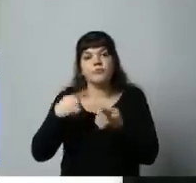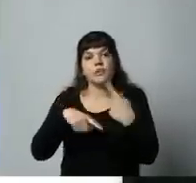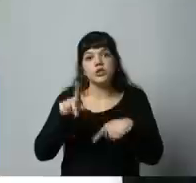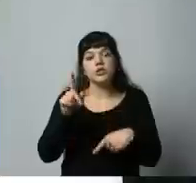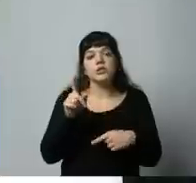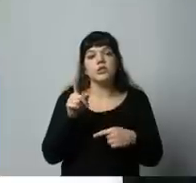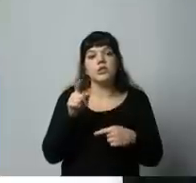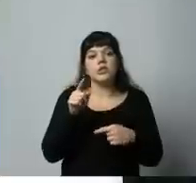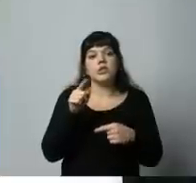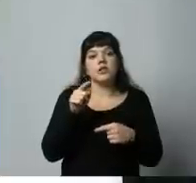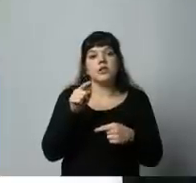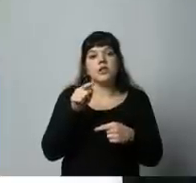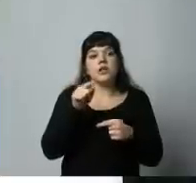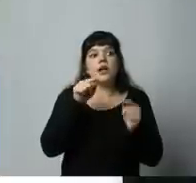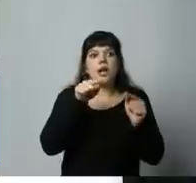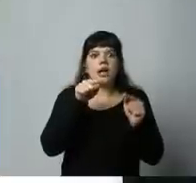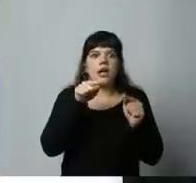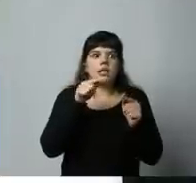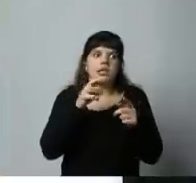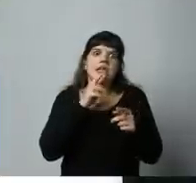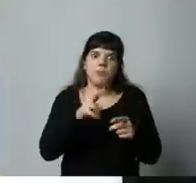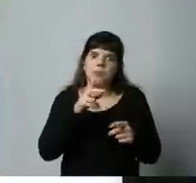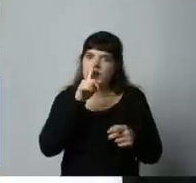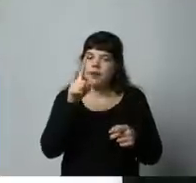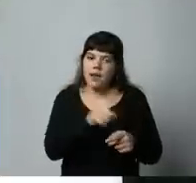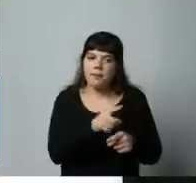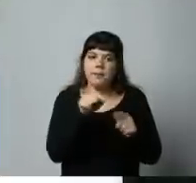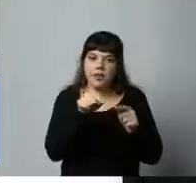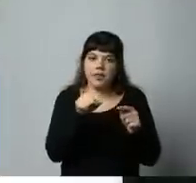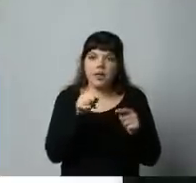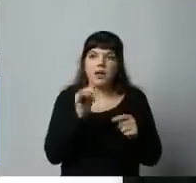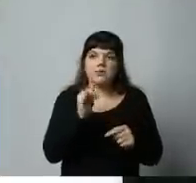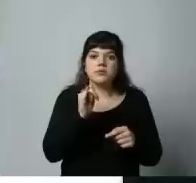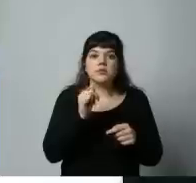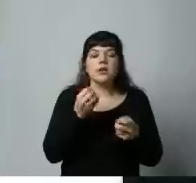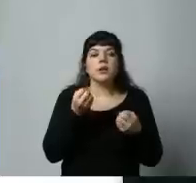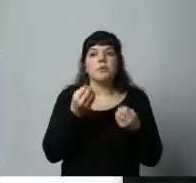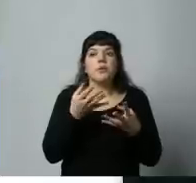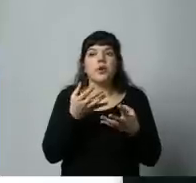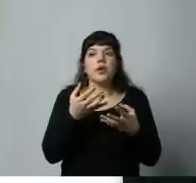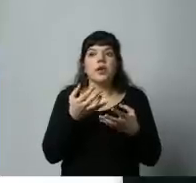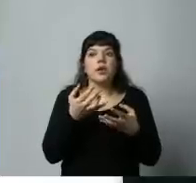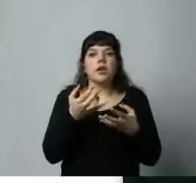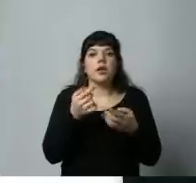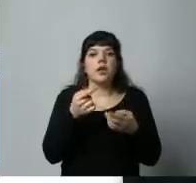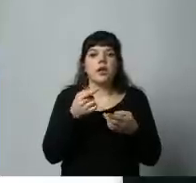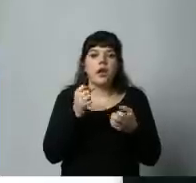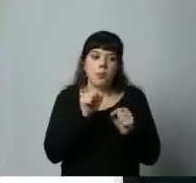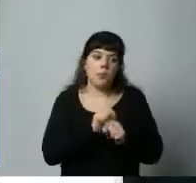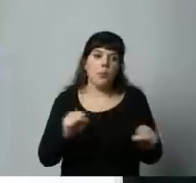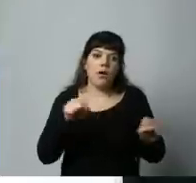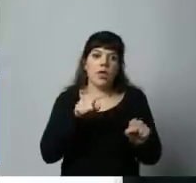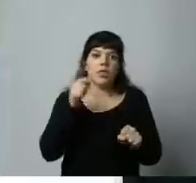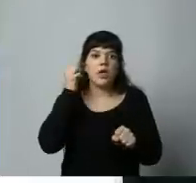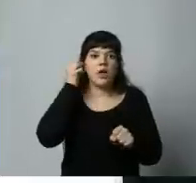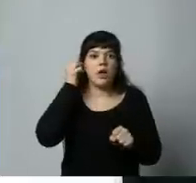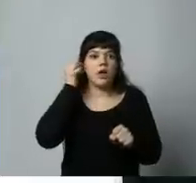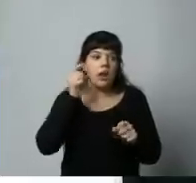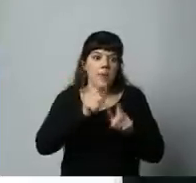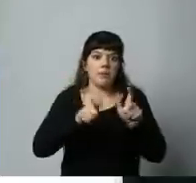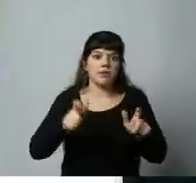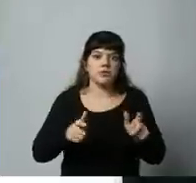sido ha sido una respuesta rápida que pudimos este aportar para que justamente las